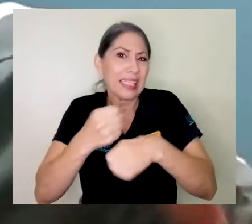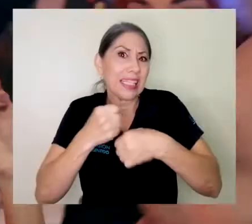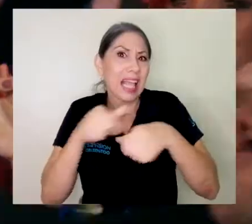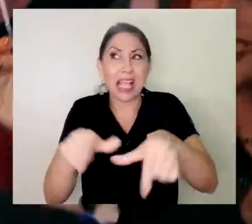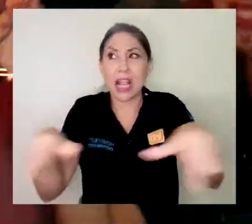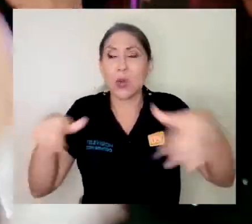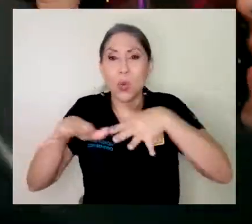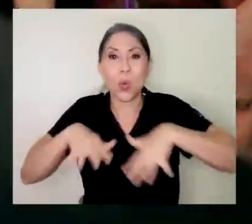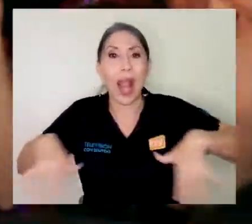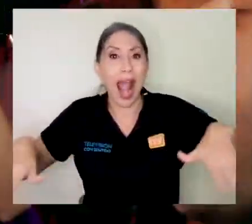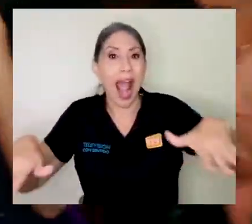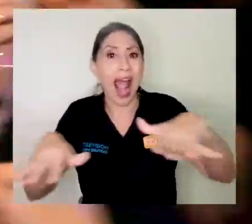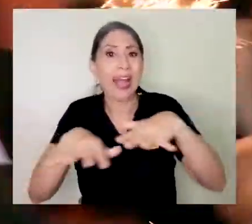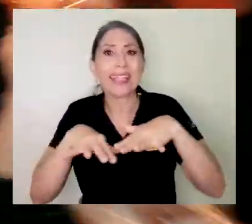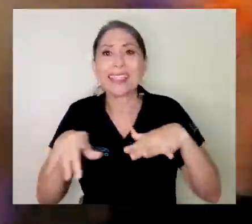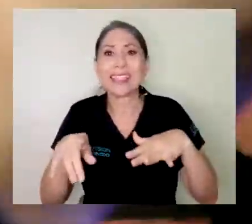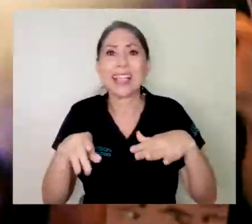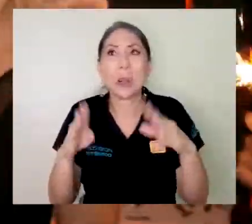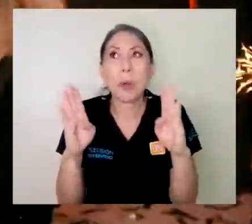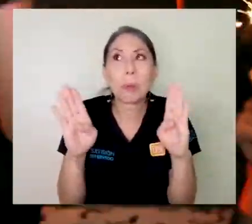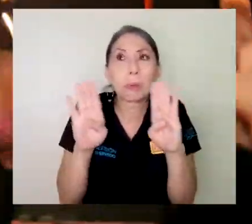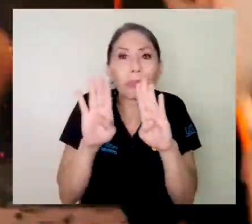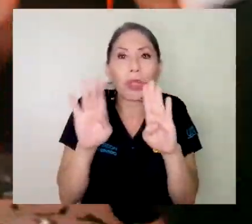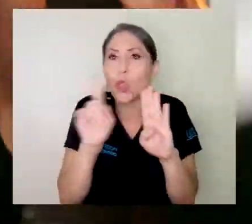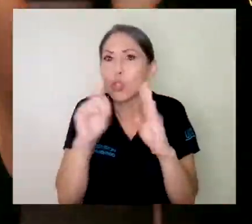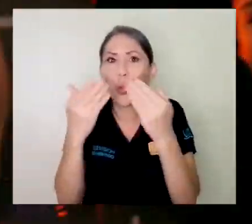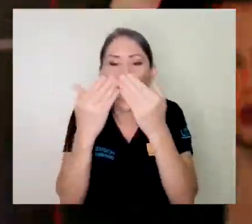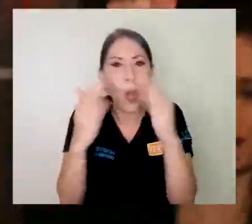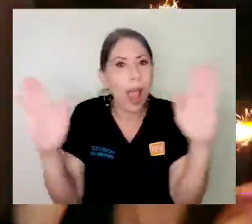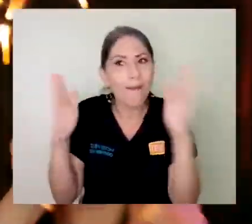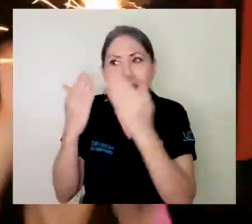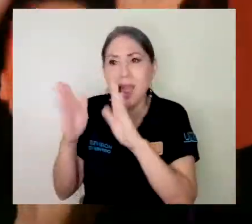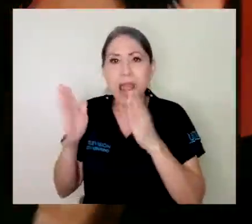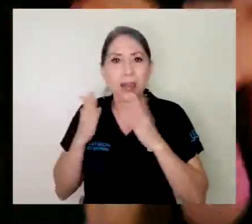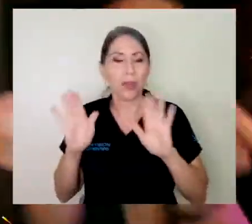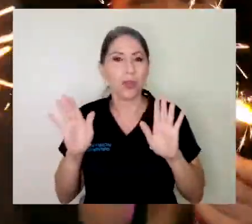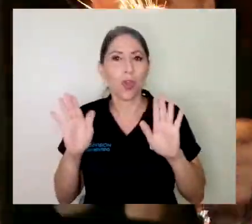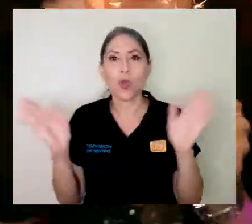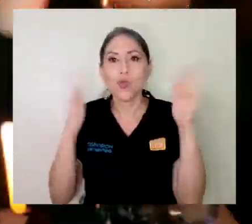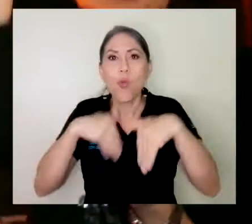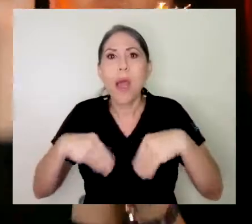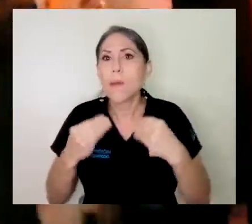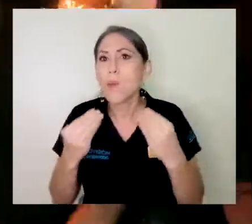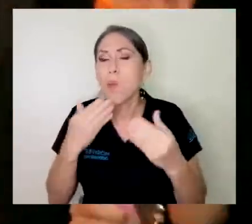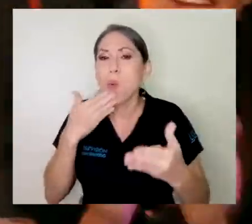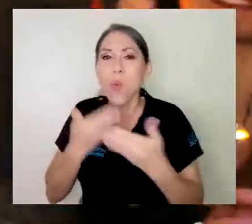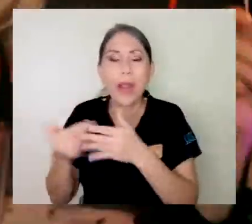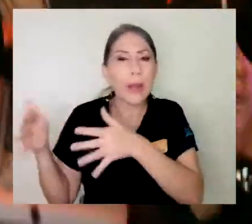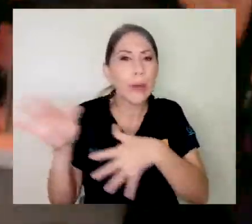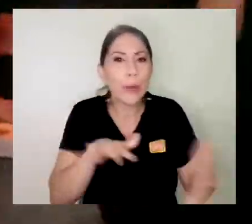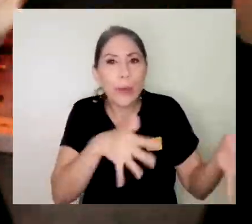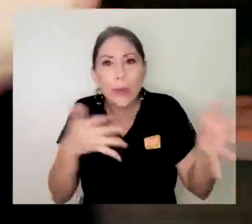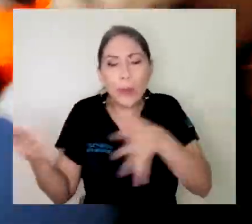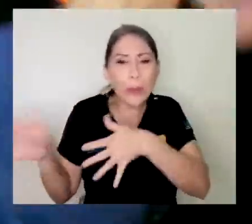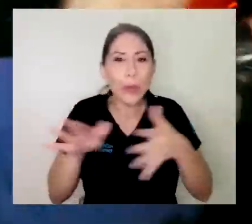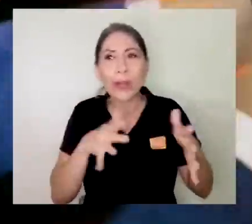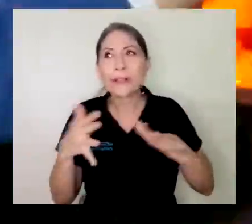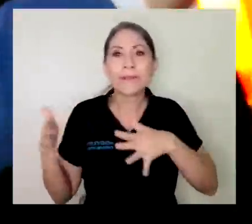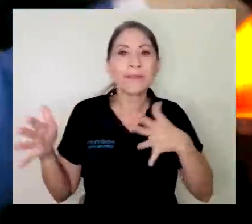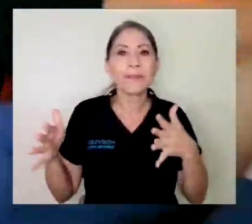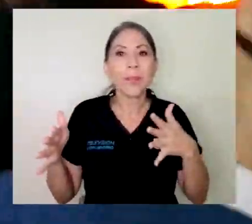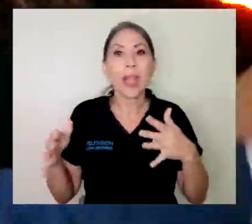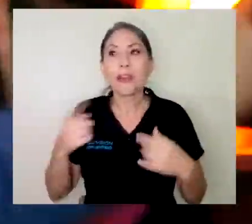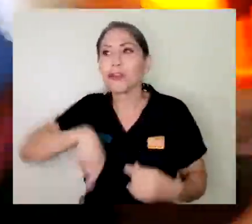espacios que no son necesariamente muy abiertos, que no son bien ventilados, no guardamos